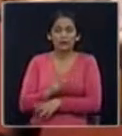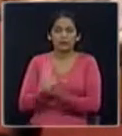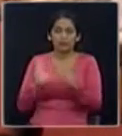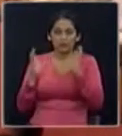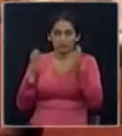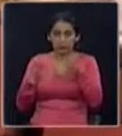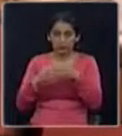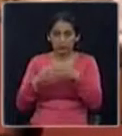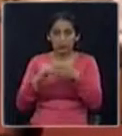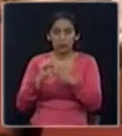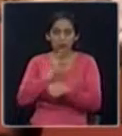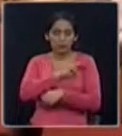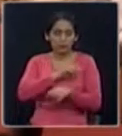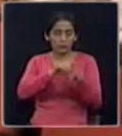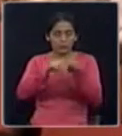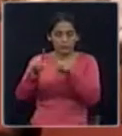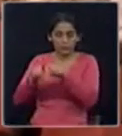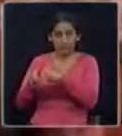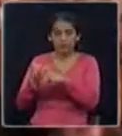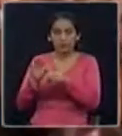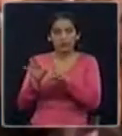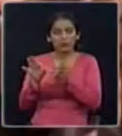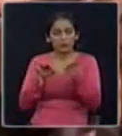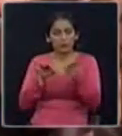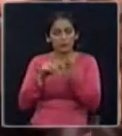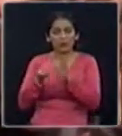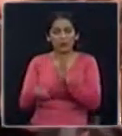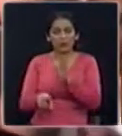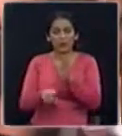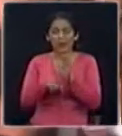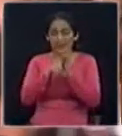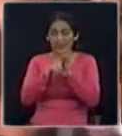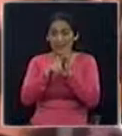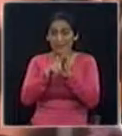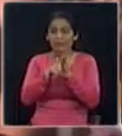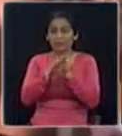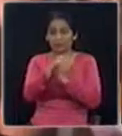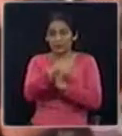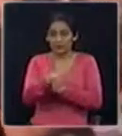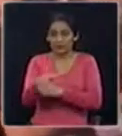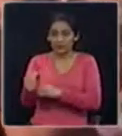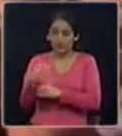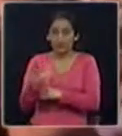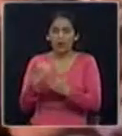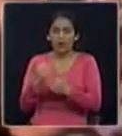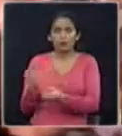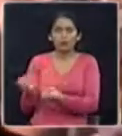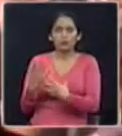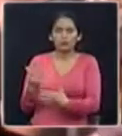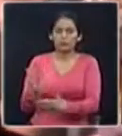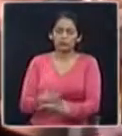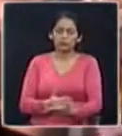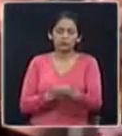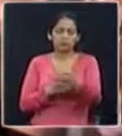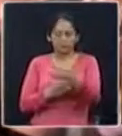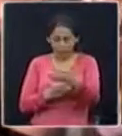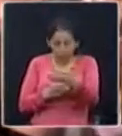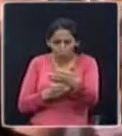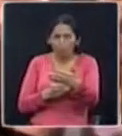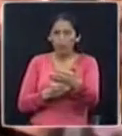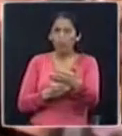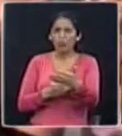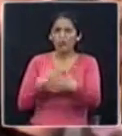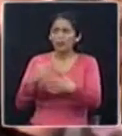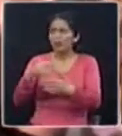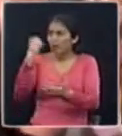Autónomos sobre la Ley de Límites del Ecuador. Si se aprueba tal como está el informe, sería nefasto para los intereses de la provincia del